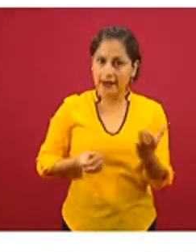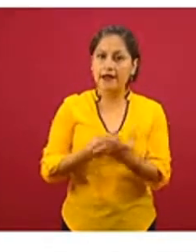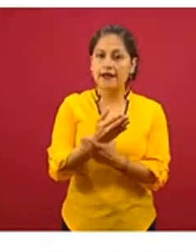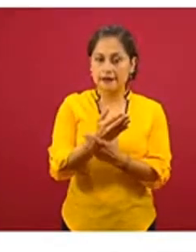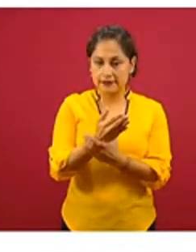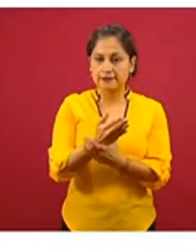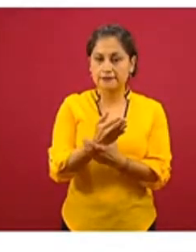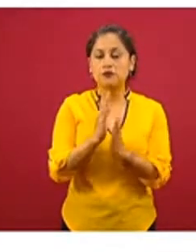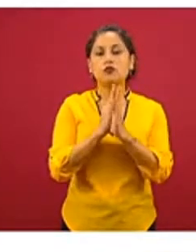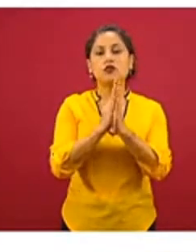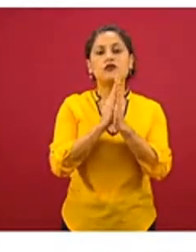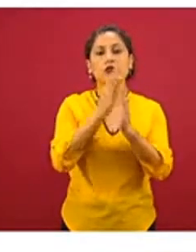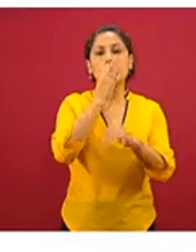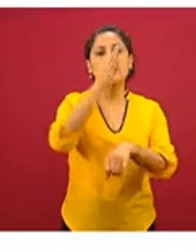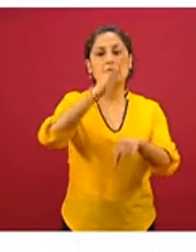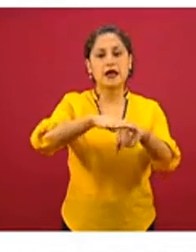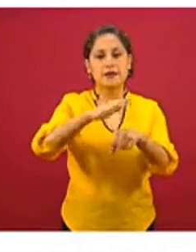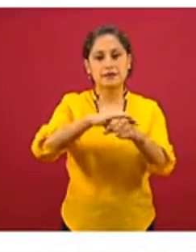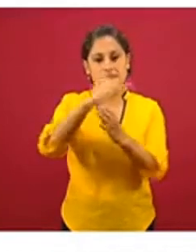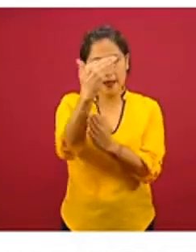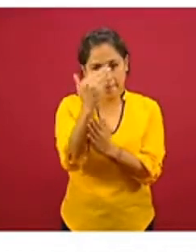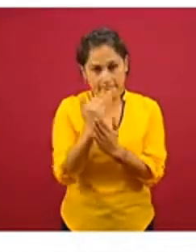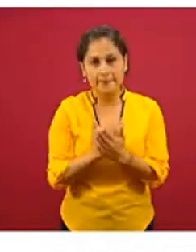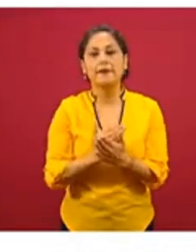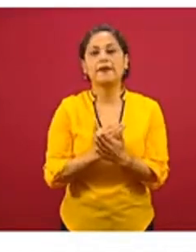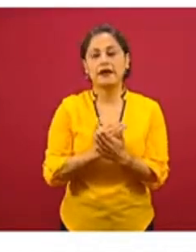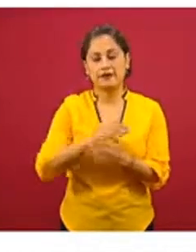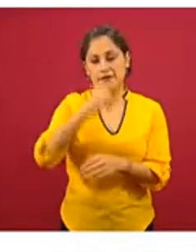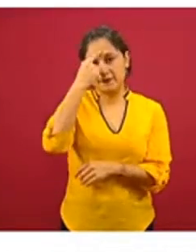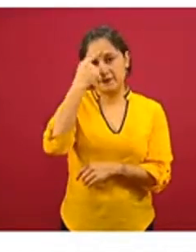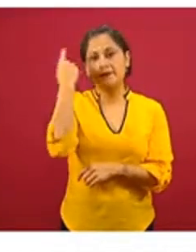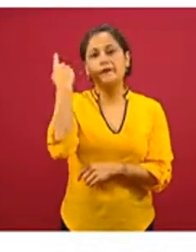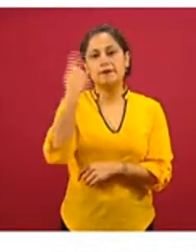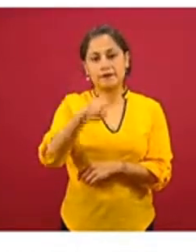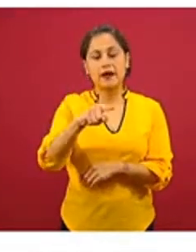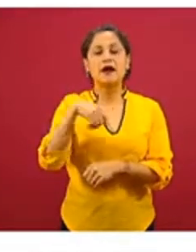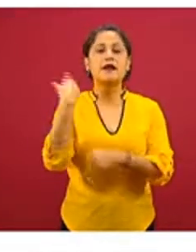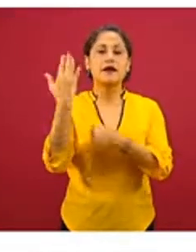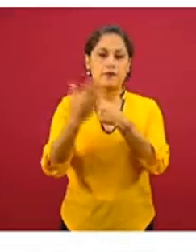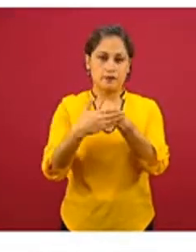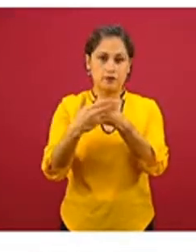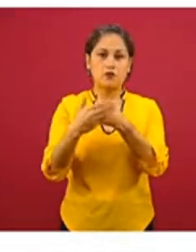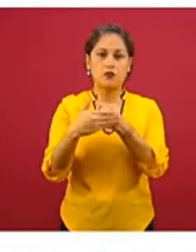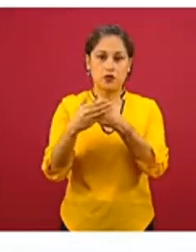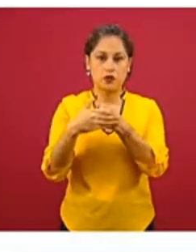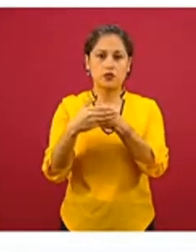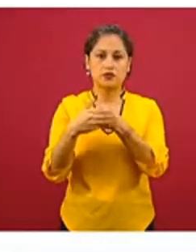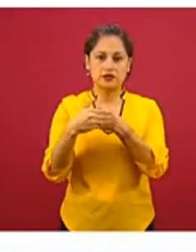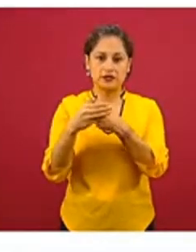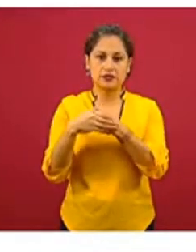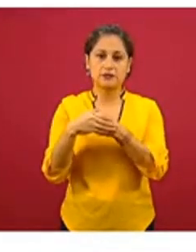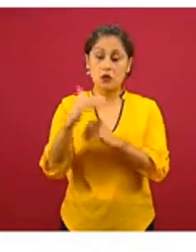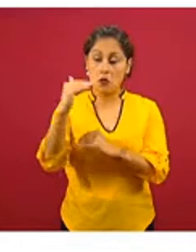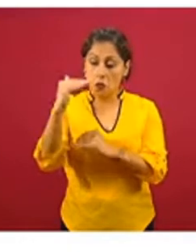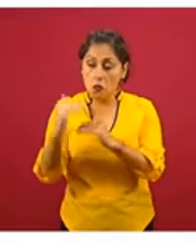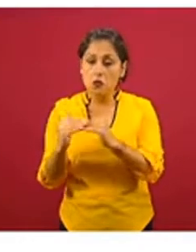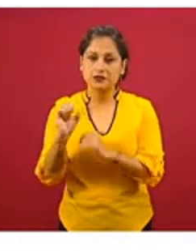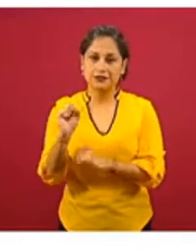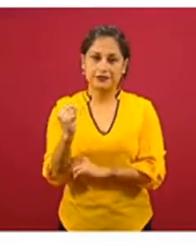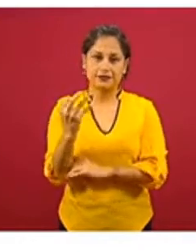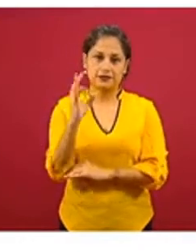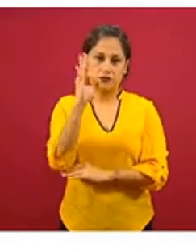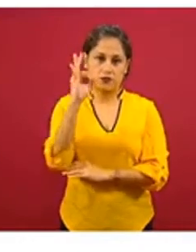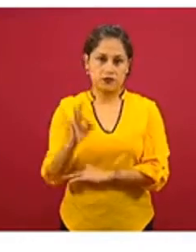reduzcan en lo posible la movilidad para poder lograr la meta del menos 65%. El estado